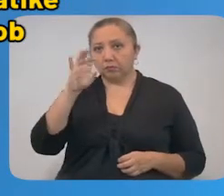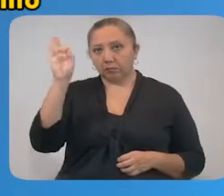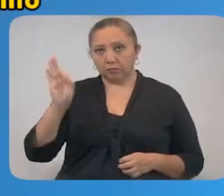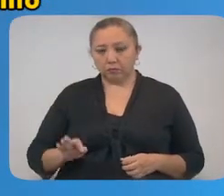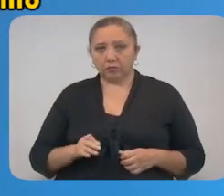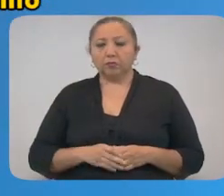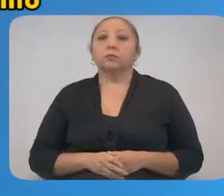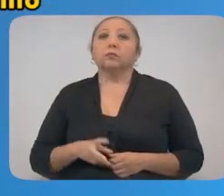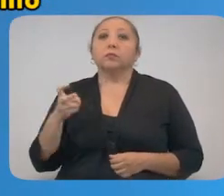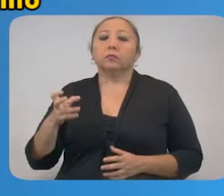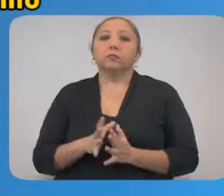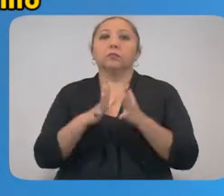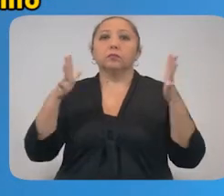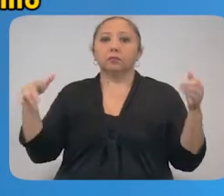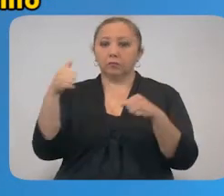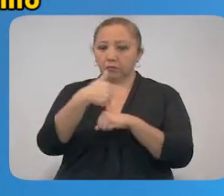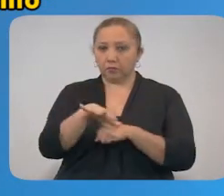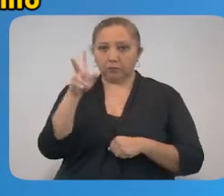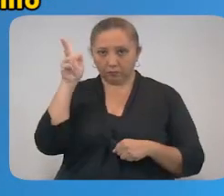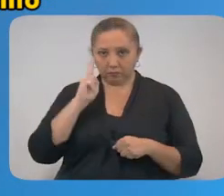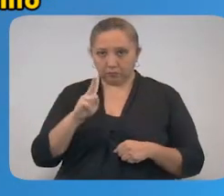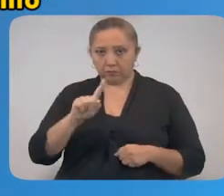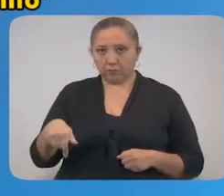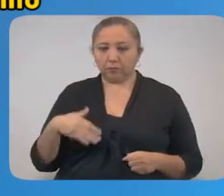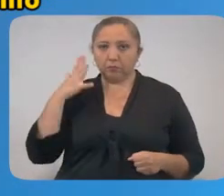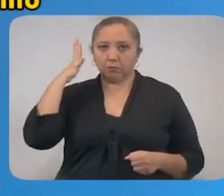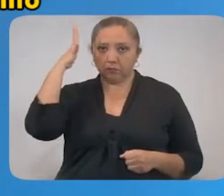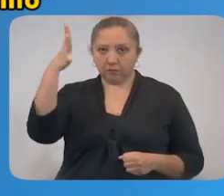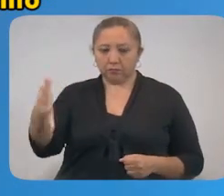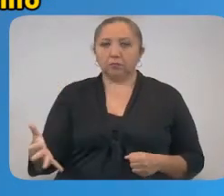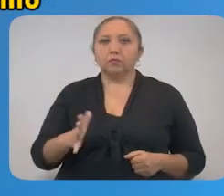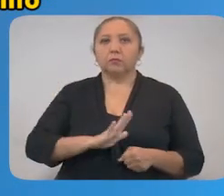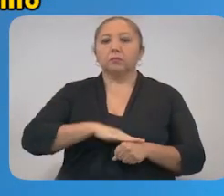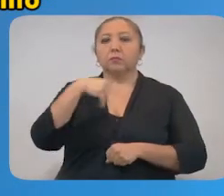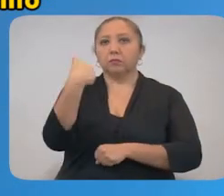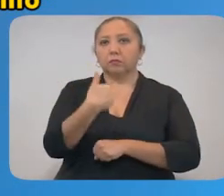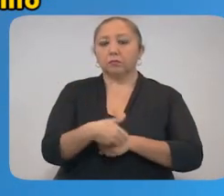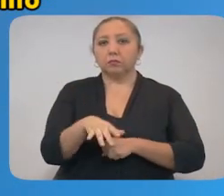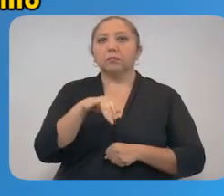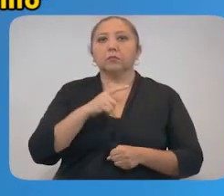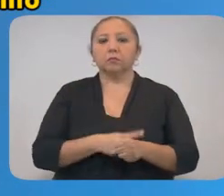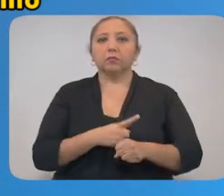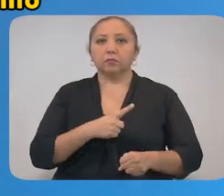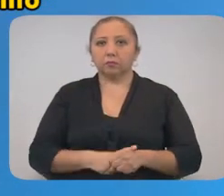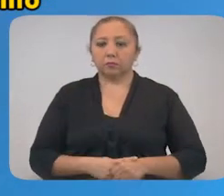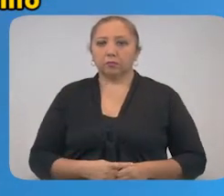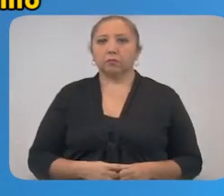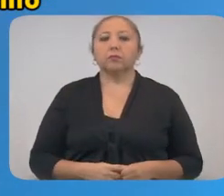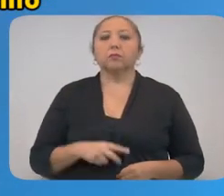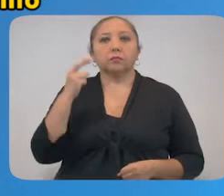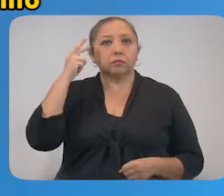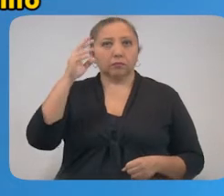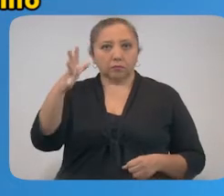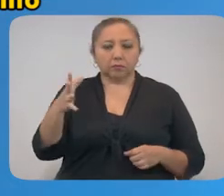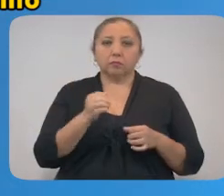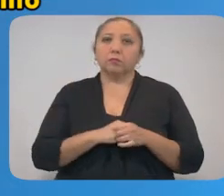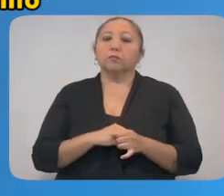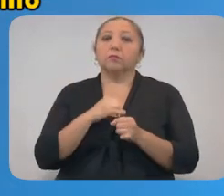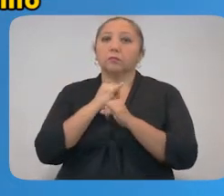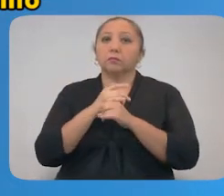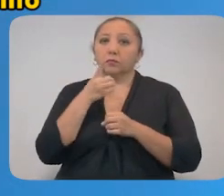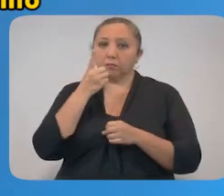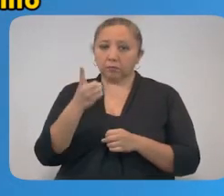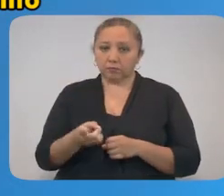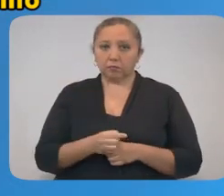20%. Este aumento de número de pruebas implicará, por tanto, un mayor número de casos confirmados que se reflejará en los partes médicos durante